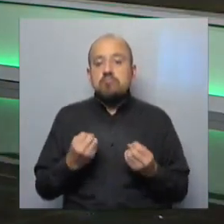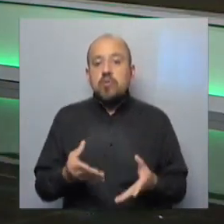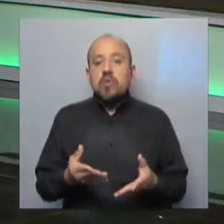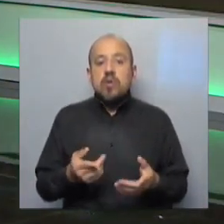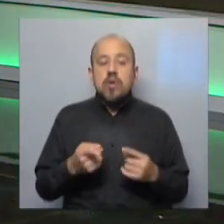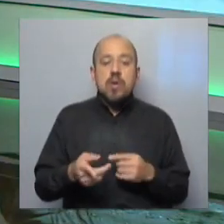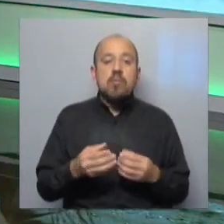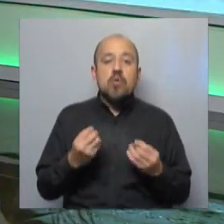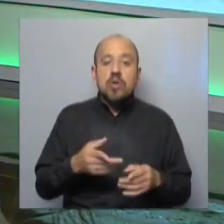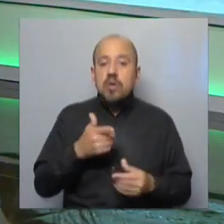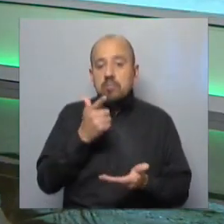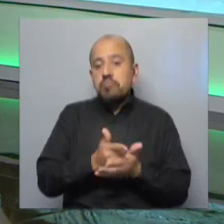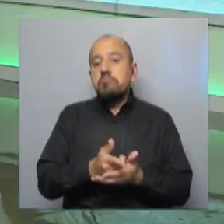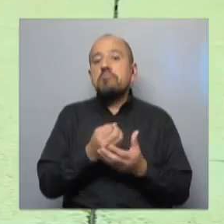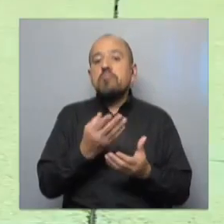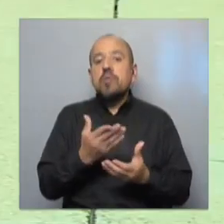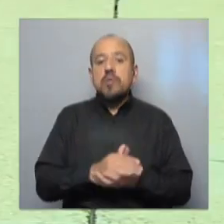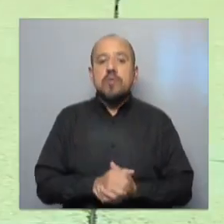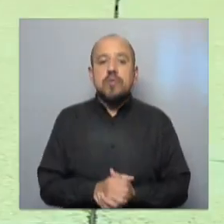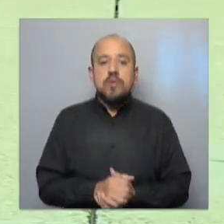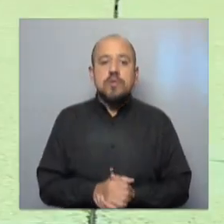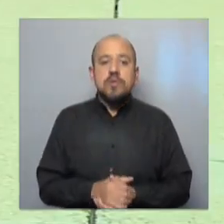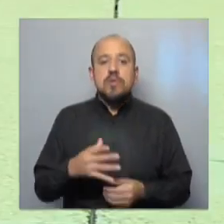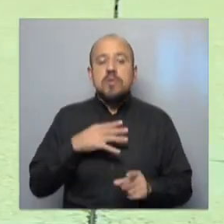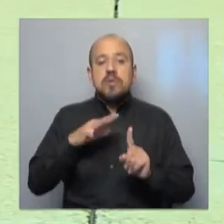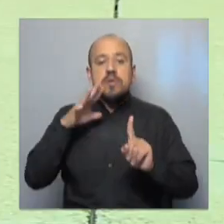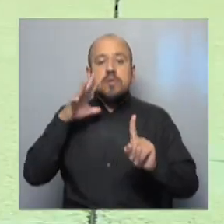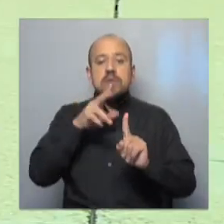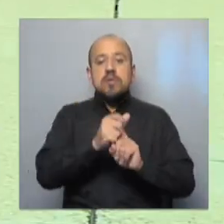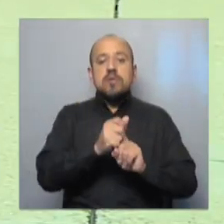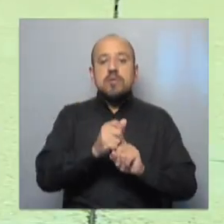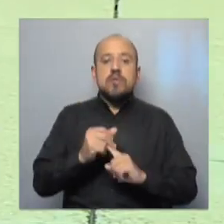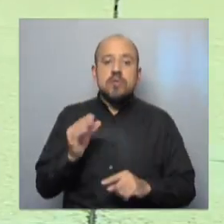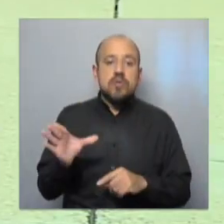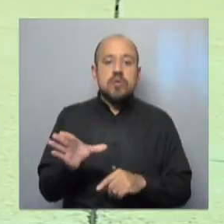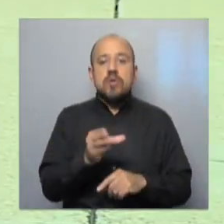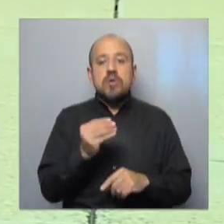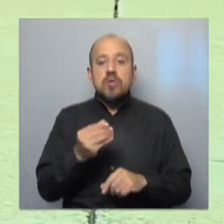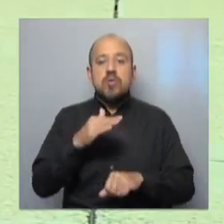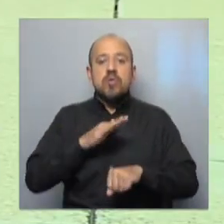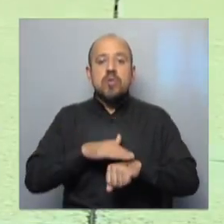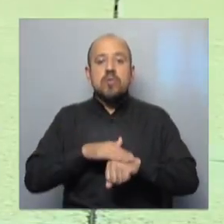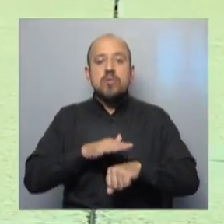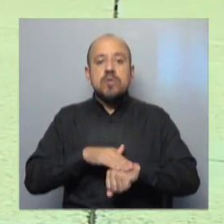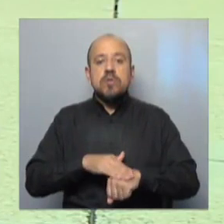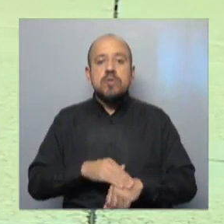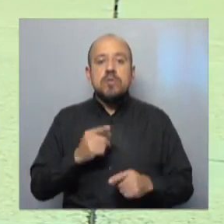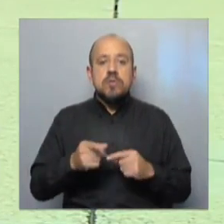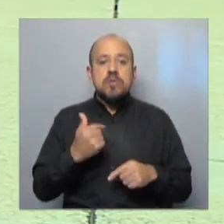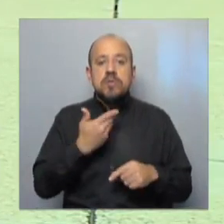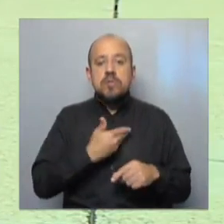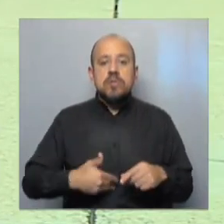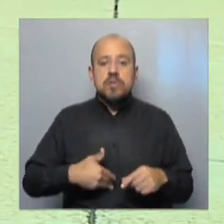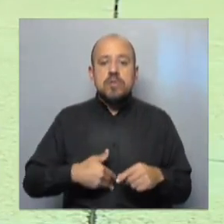llevaron a este asesinato hemos capturado a todos los presuntos involucrados el presidente